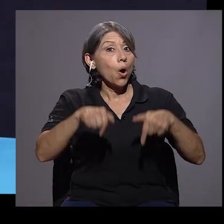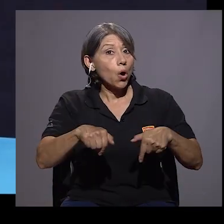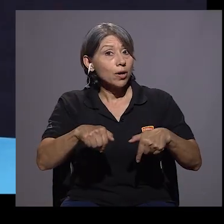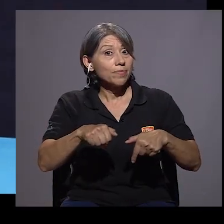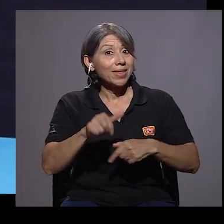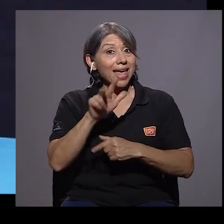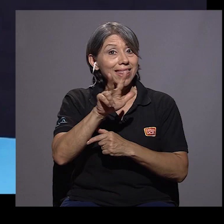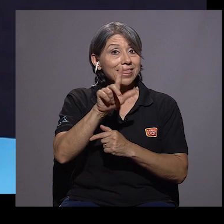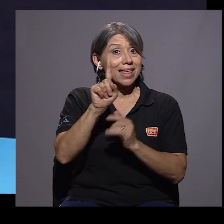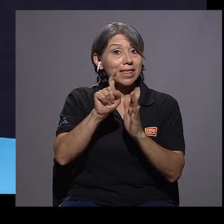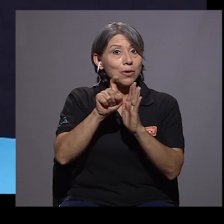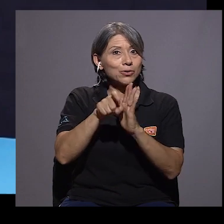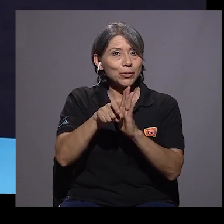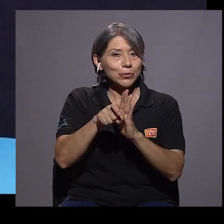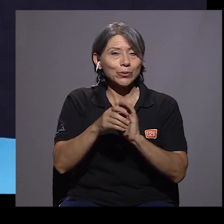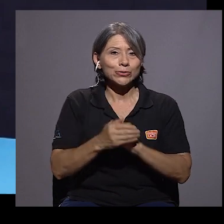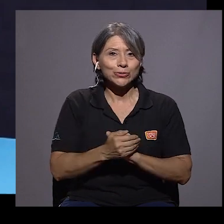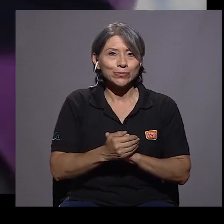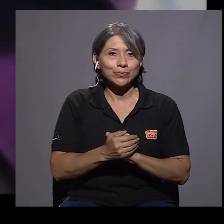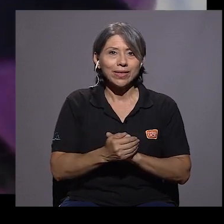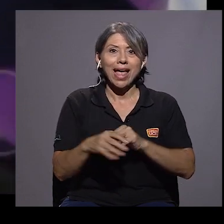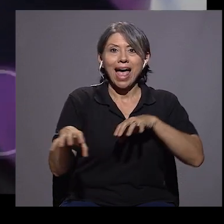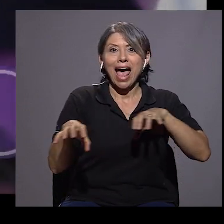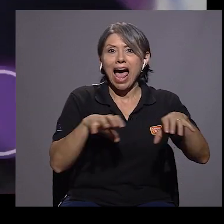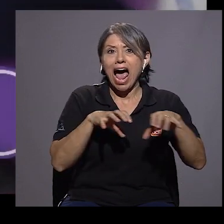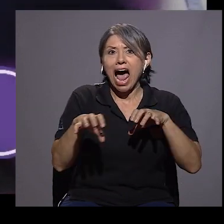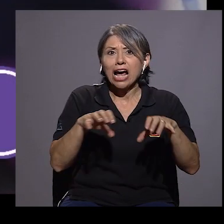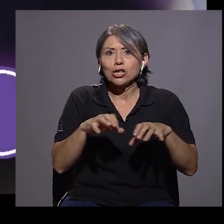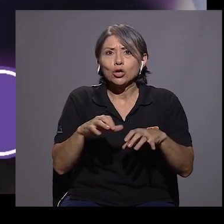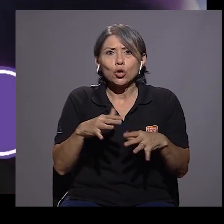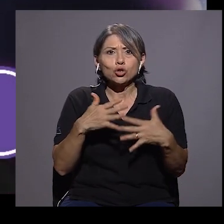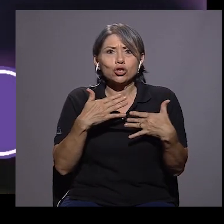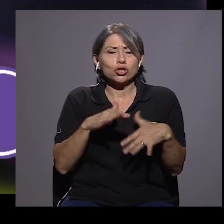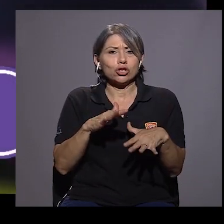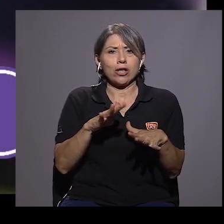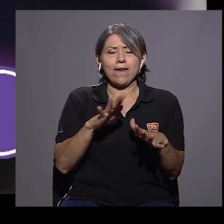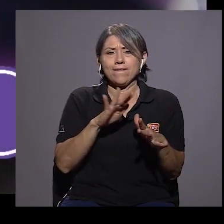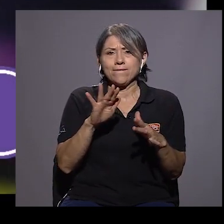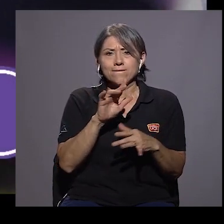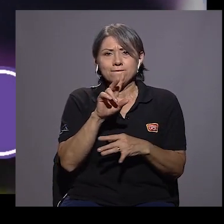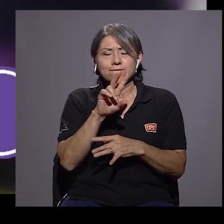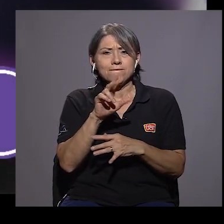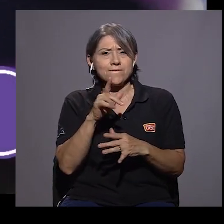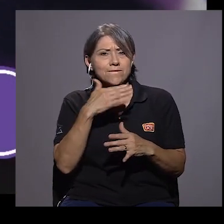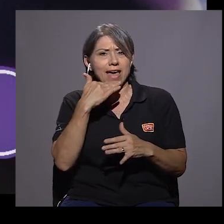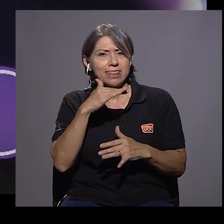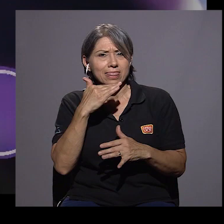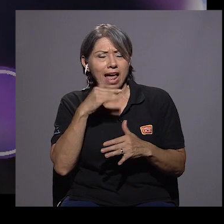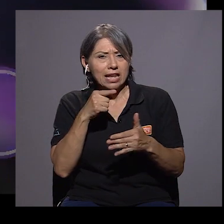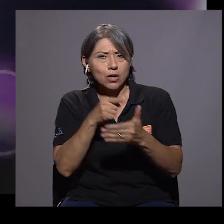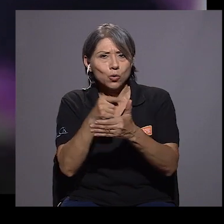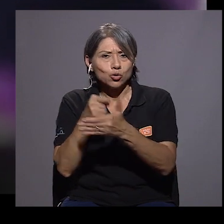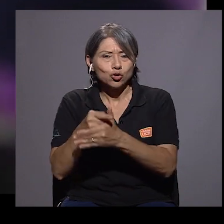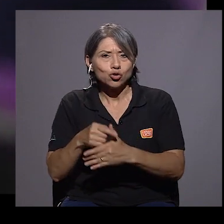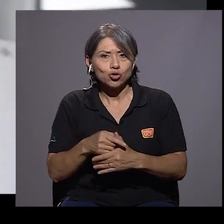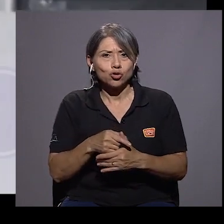Hoy, en 31 segundos. Actos vandálicos,